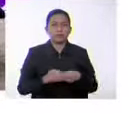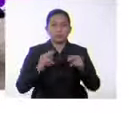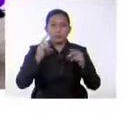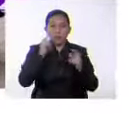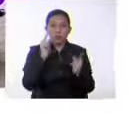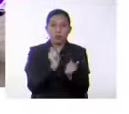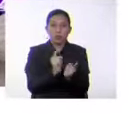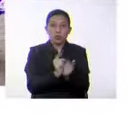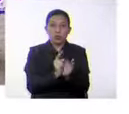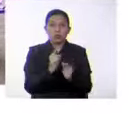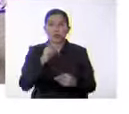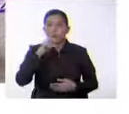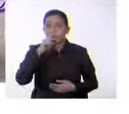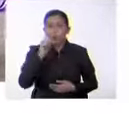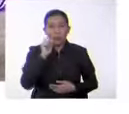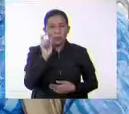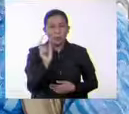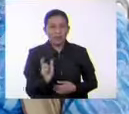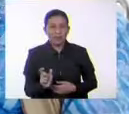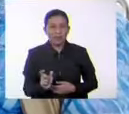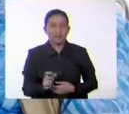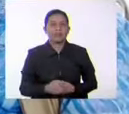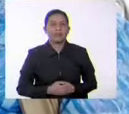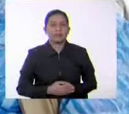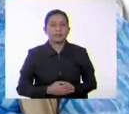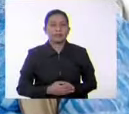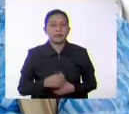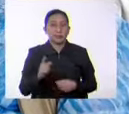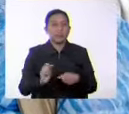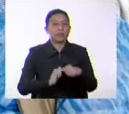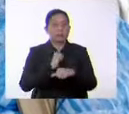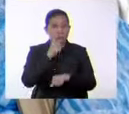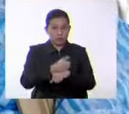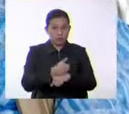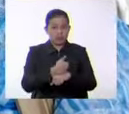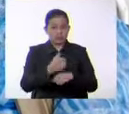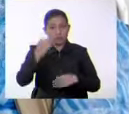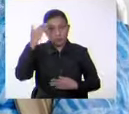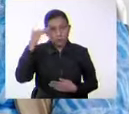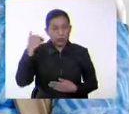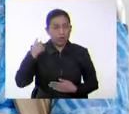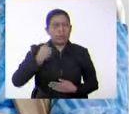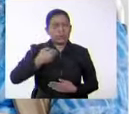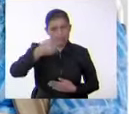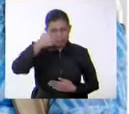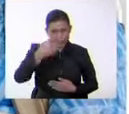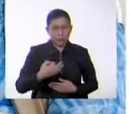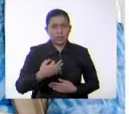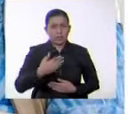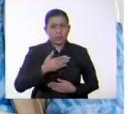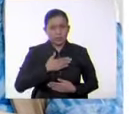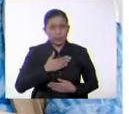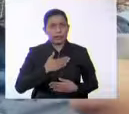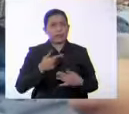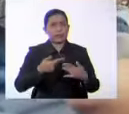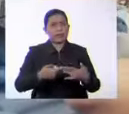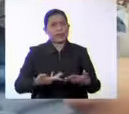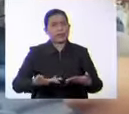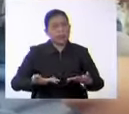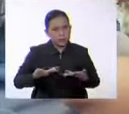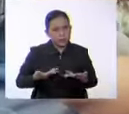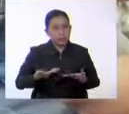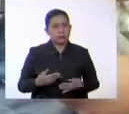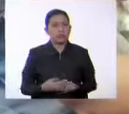las siglas en inglés. En esta se establece que la mujer debe tener las garantías fundamentales para